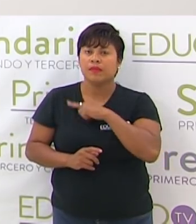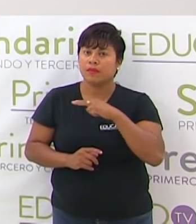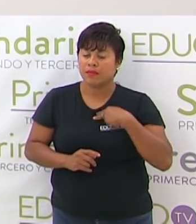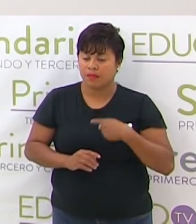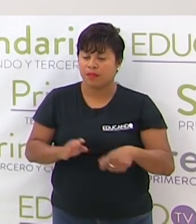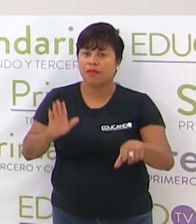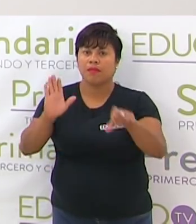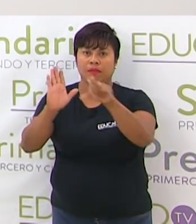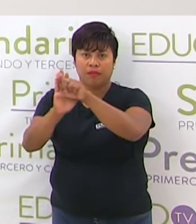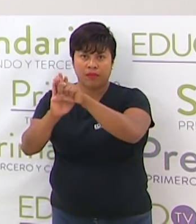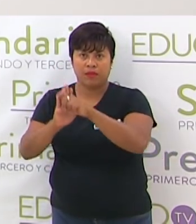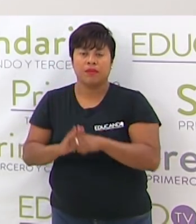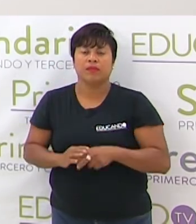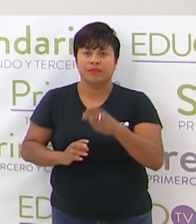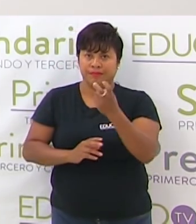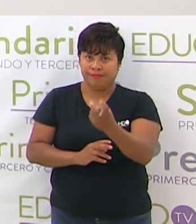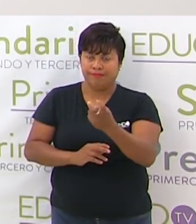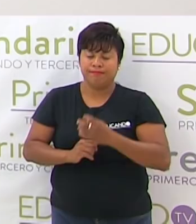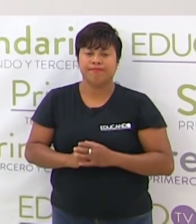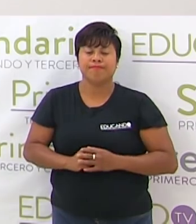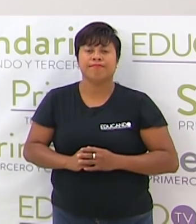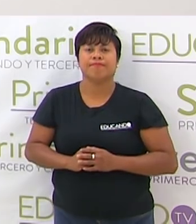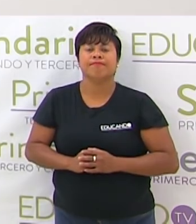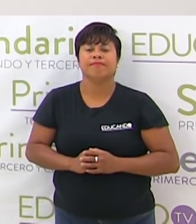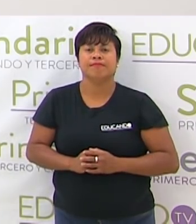Y la vamos a colocar aquí.